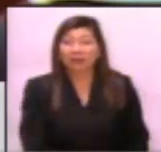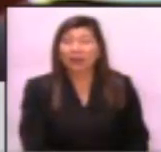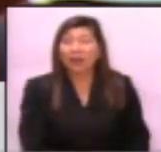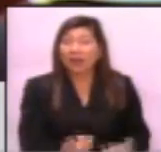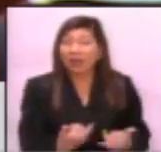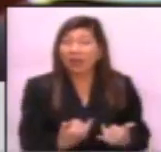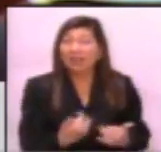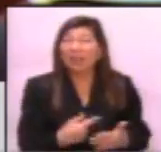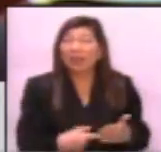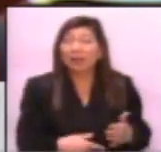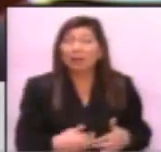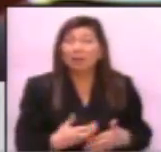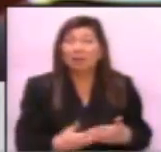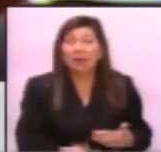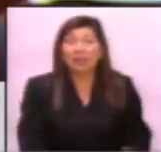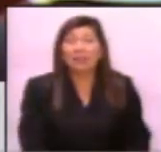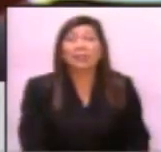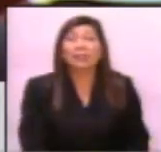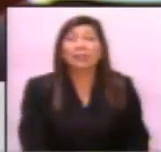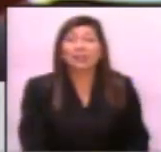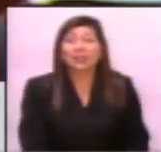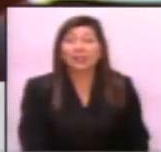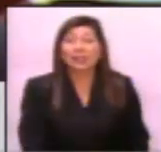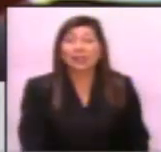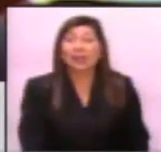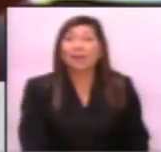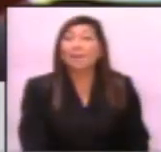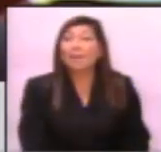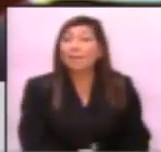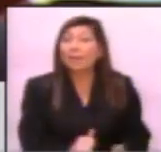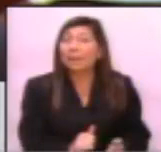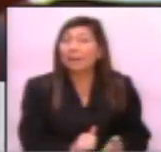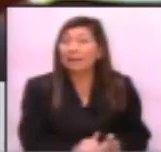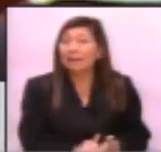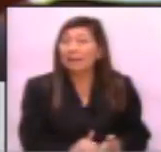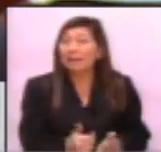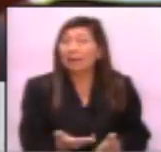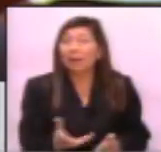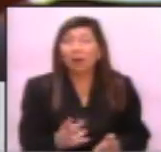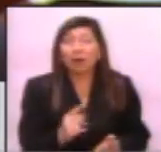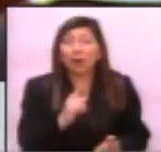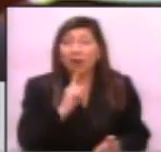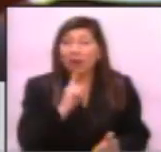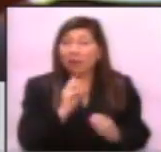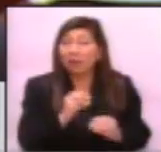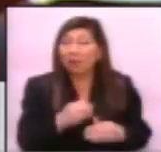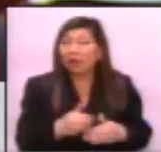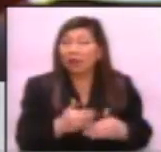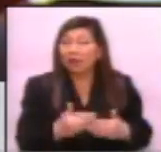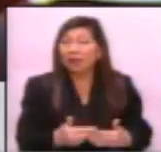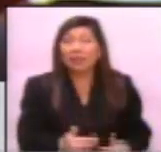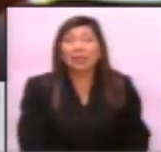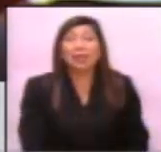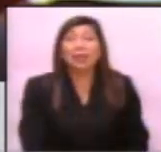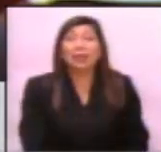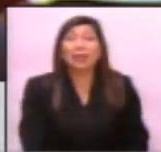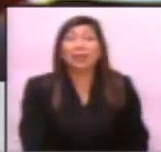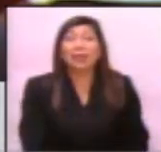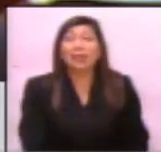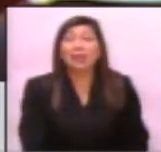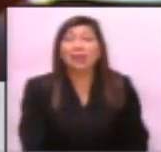¿Qué está sucediendo? Está sucediendo que no están dando los plazos